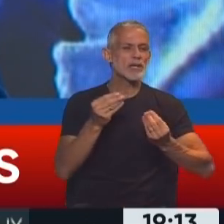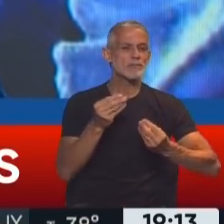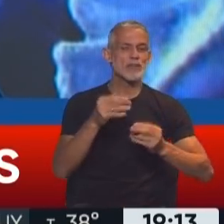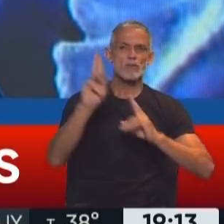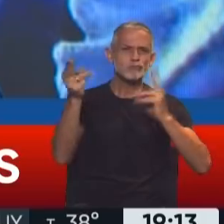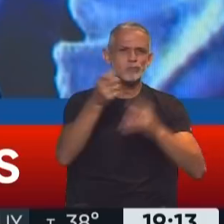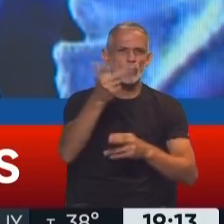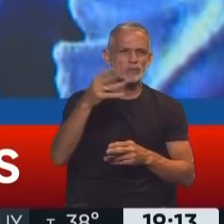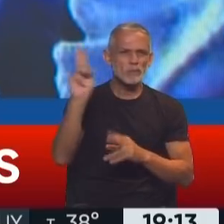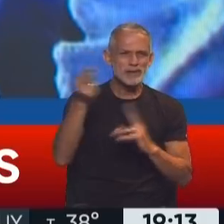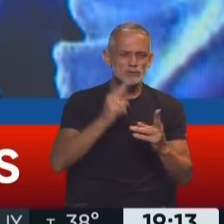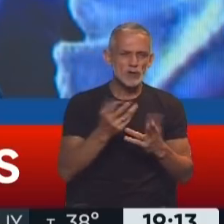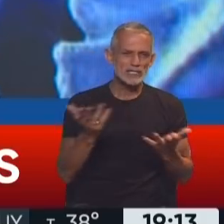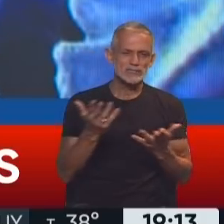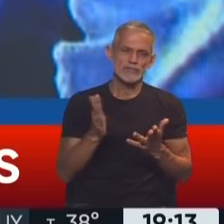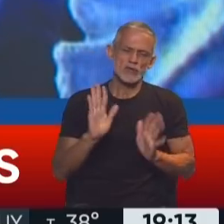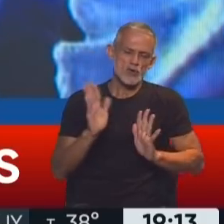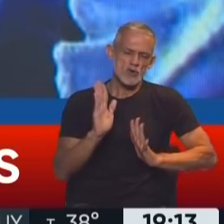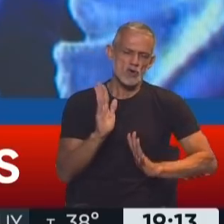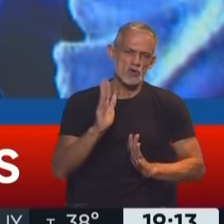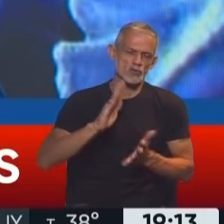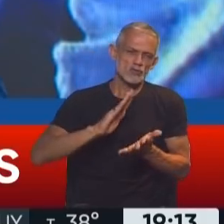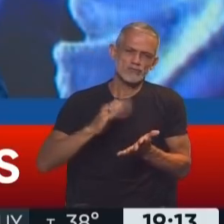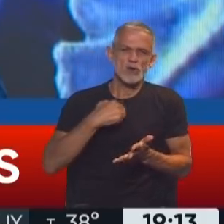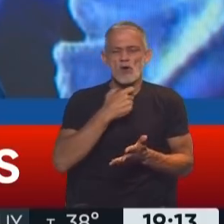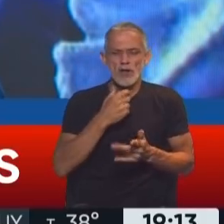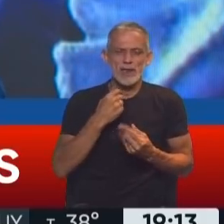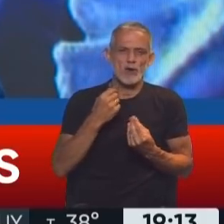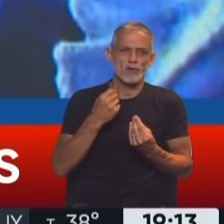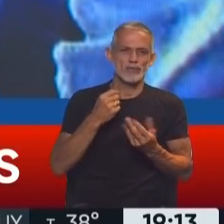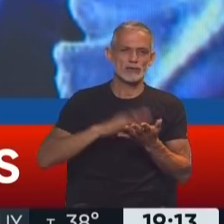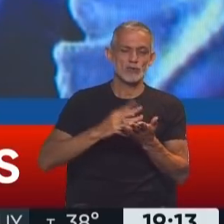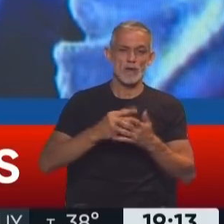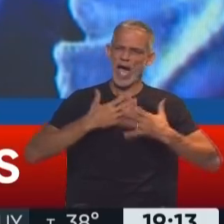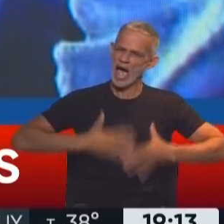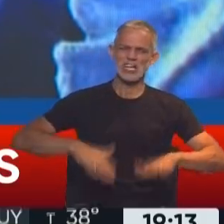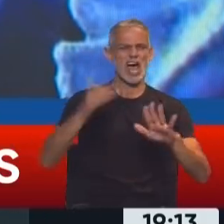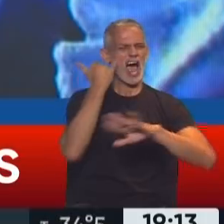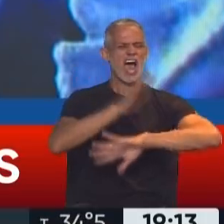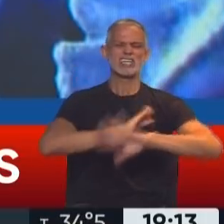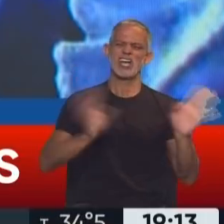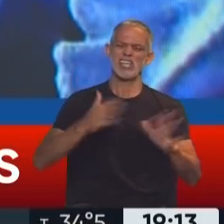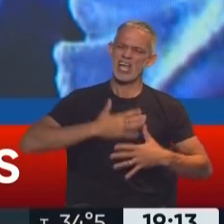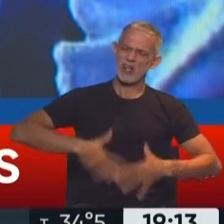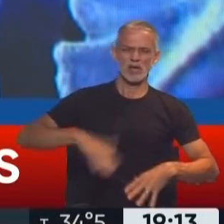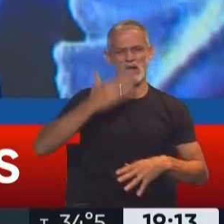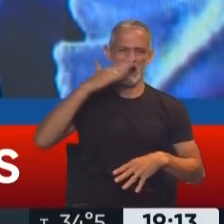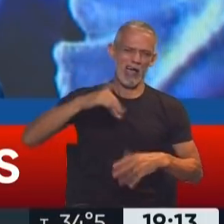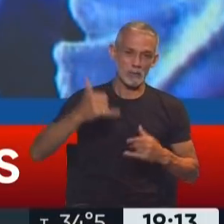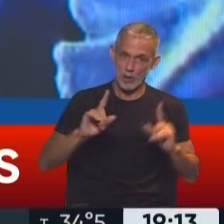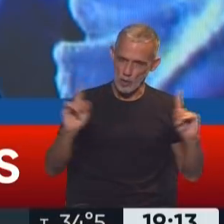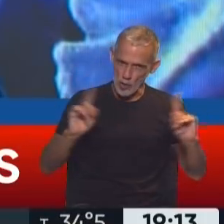letalidad, pues está claro, a ver, no en función de tranquilizar demasiado o